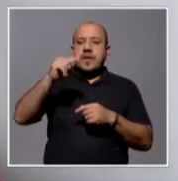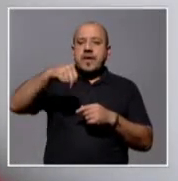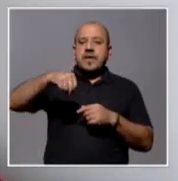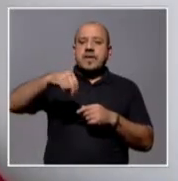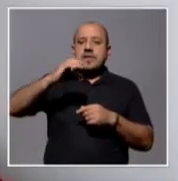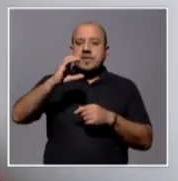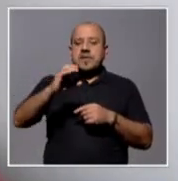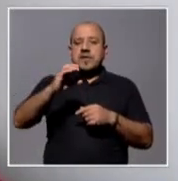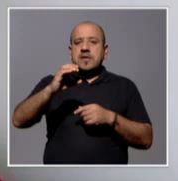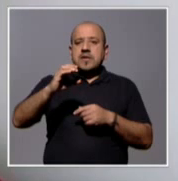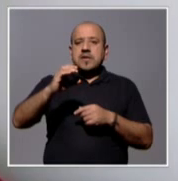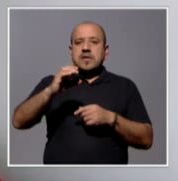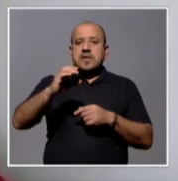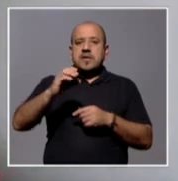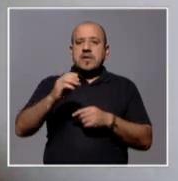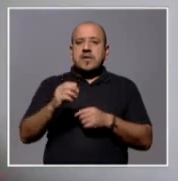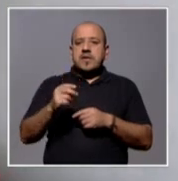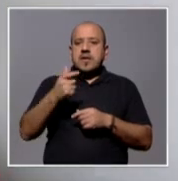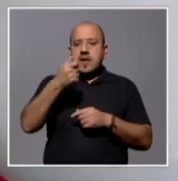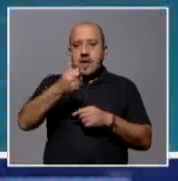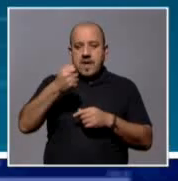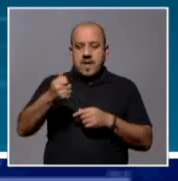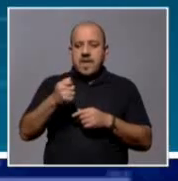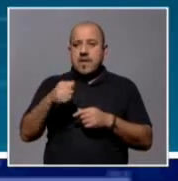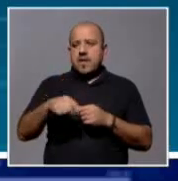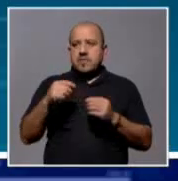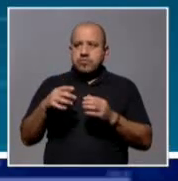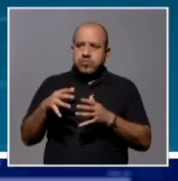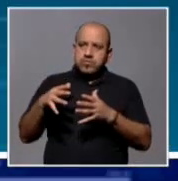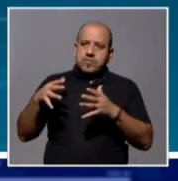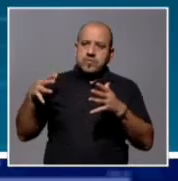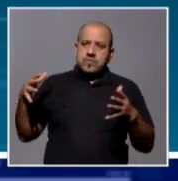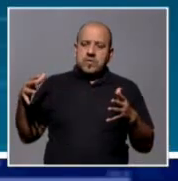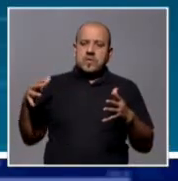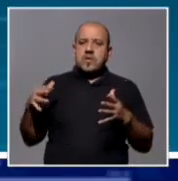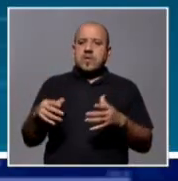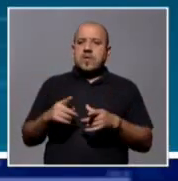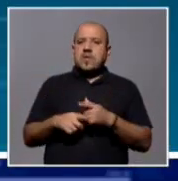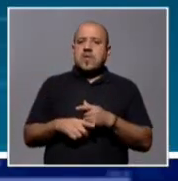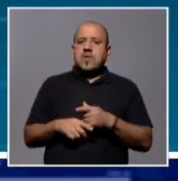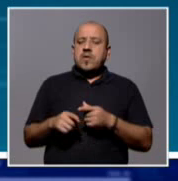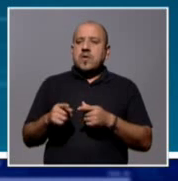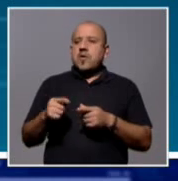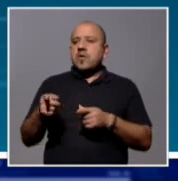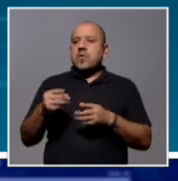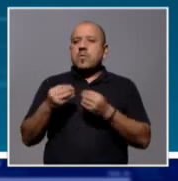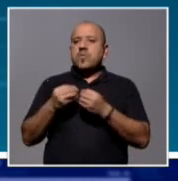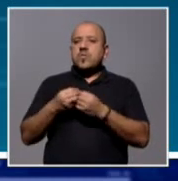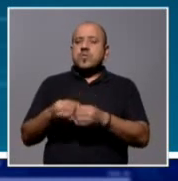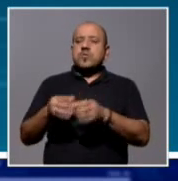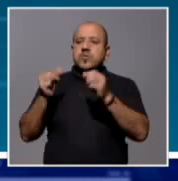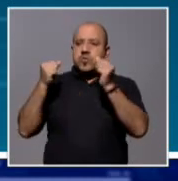NCAA, es tremenda, es de grande y muchos lo practican y